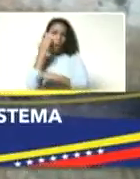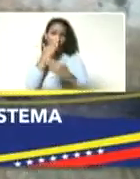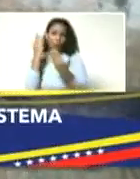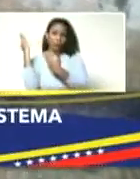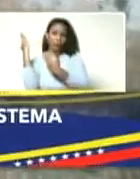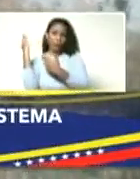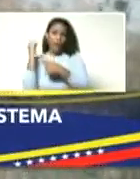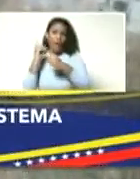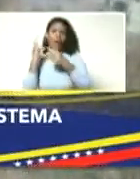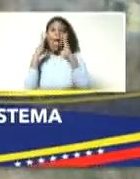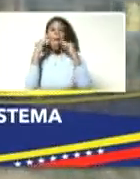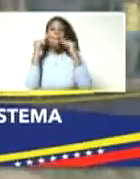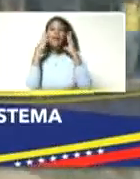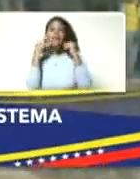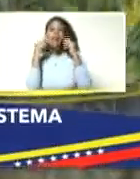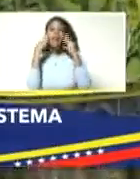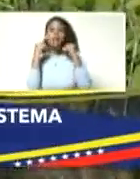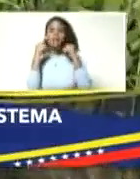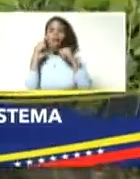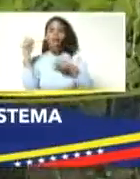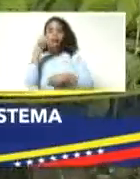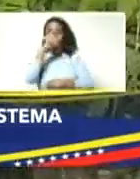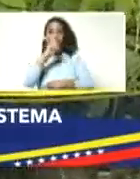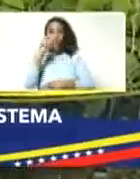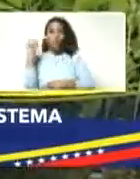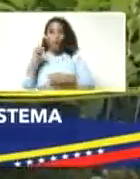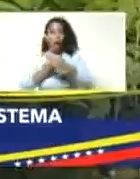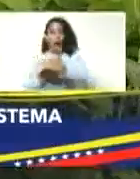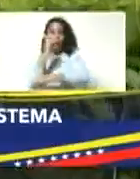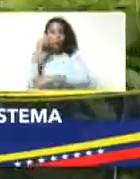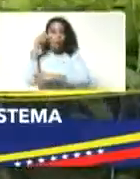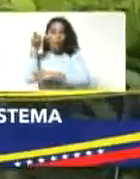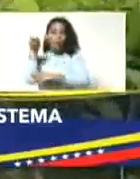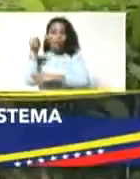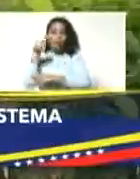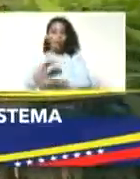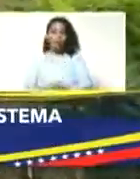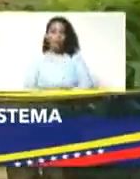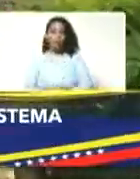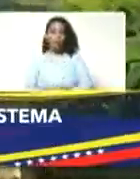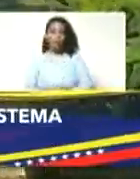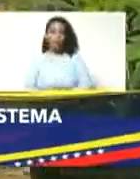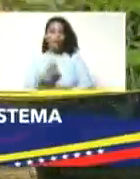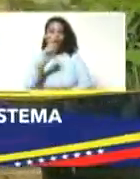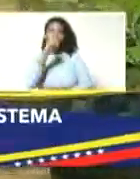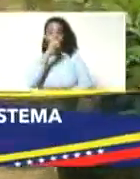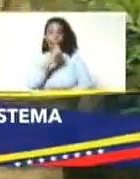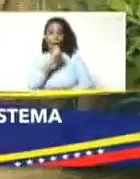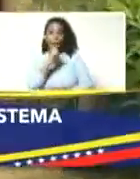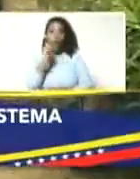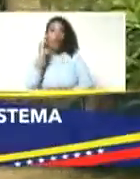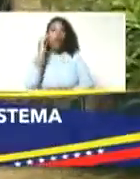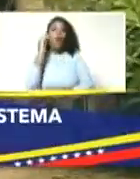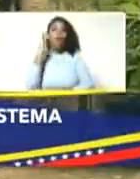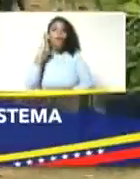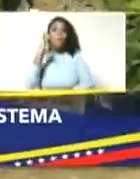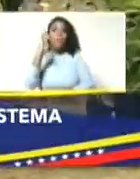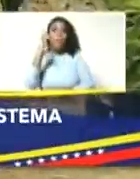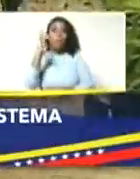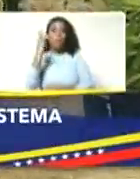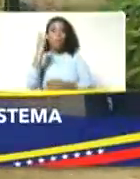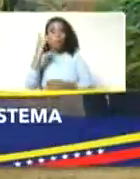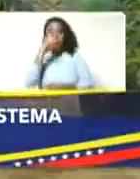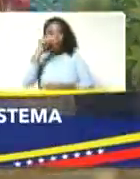Padrino es experto. La edad del árbol se ve aquí. Este es un árbol centenario. ¿Verdad,